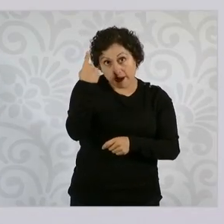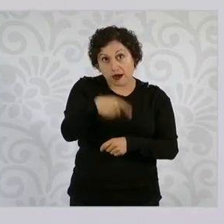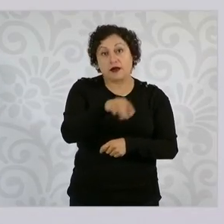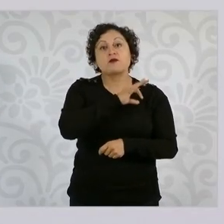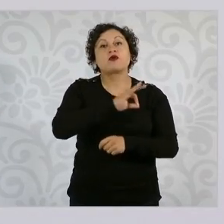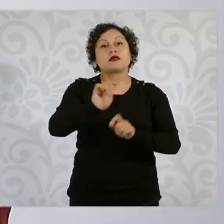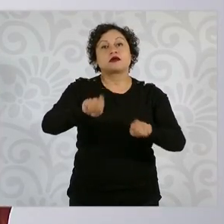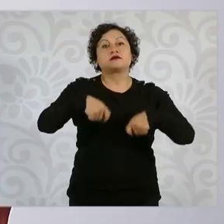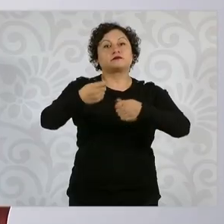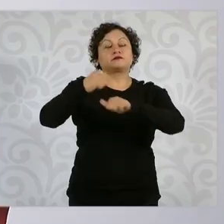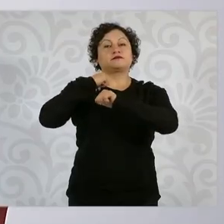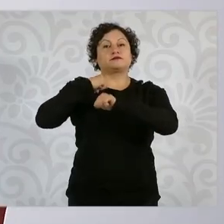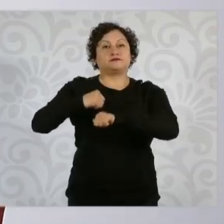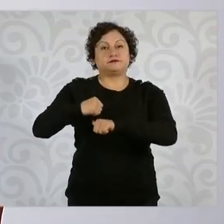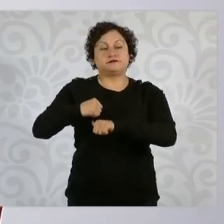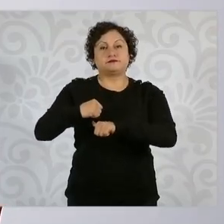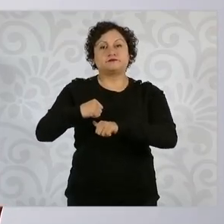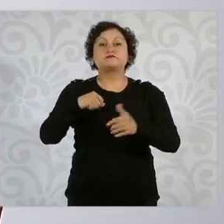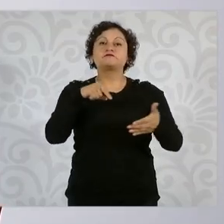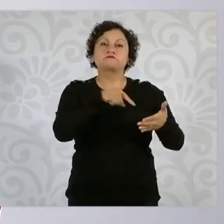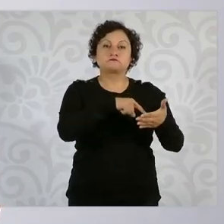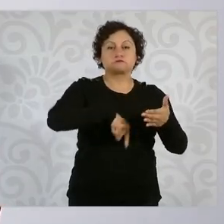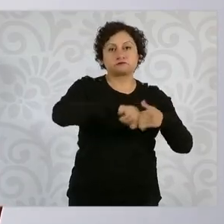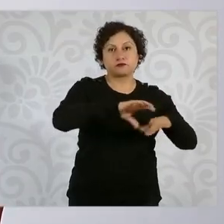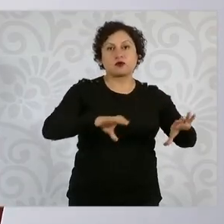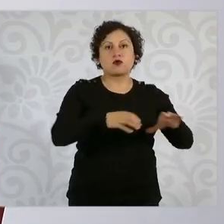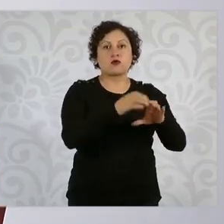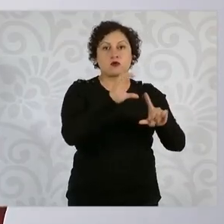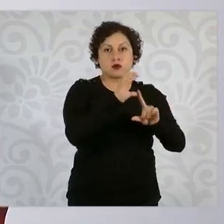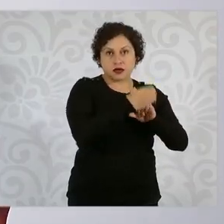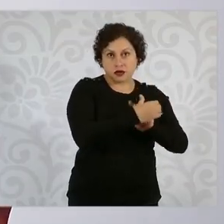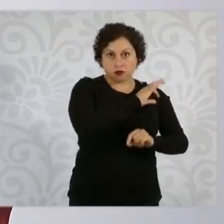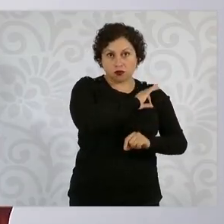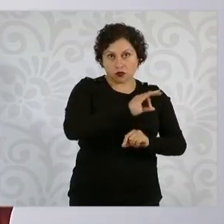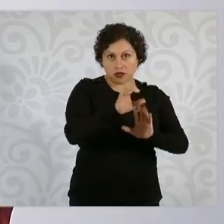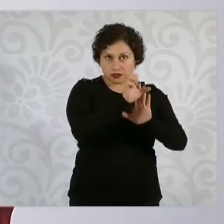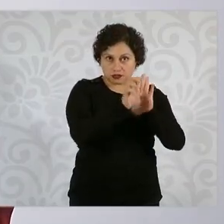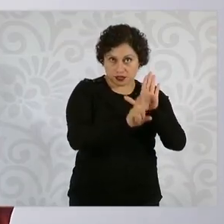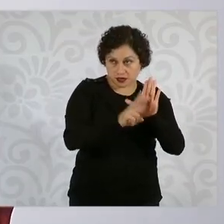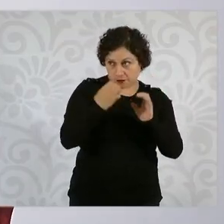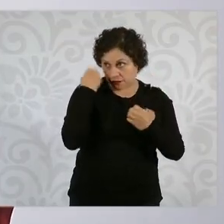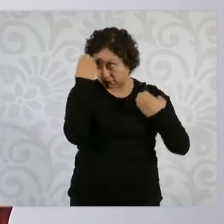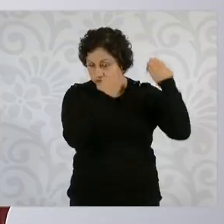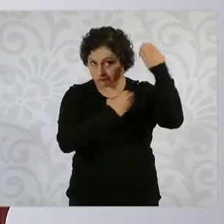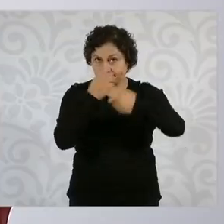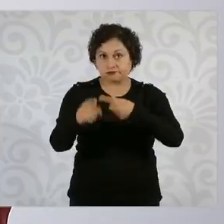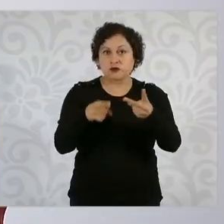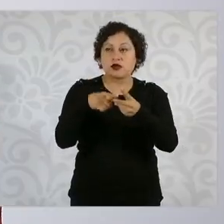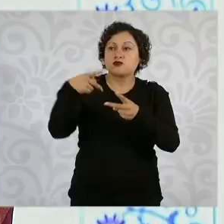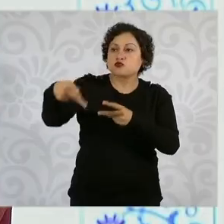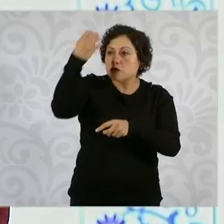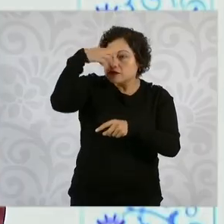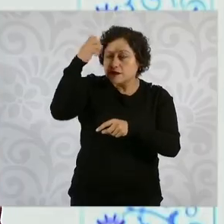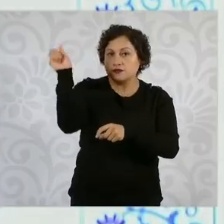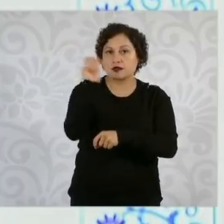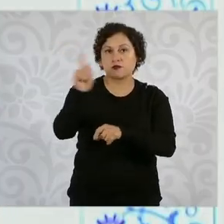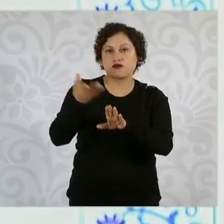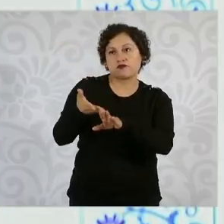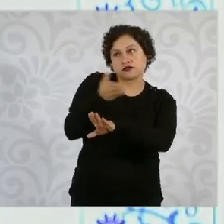ello, podrán tomar en cuenta perfil curricular, así como antecedentes profesionales